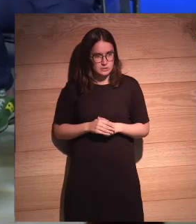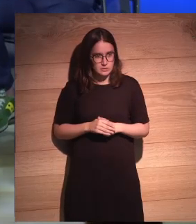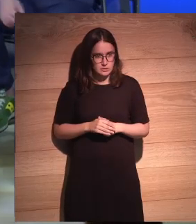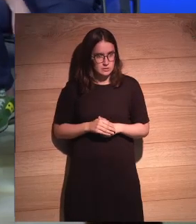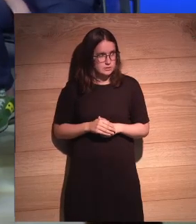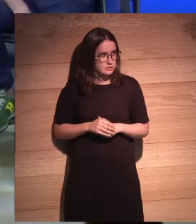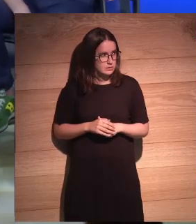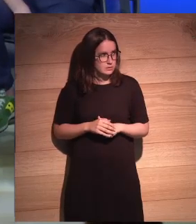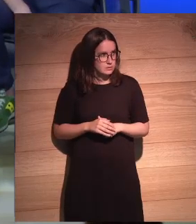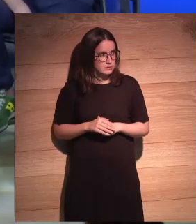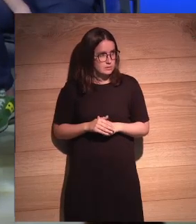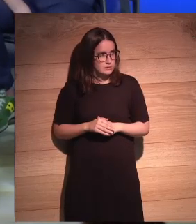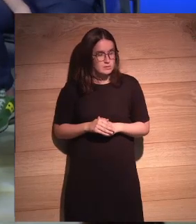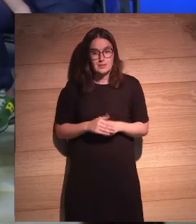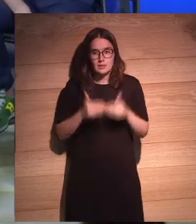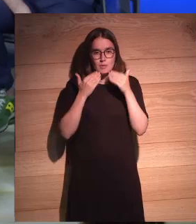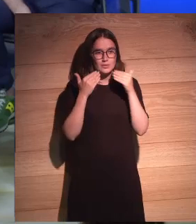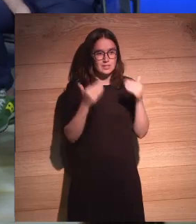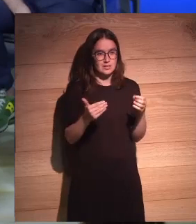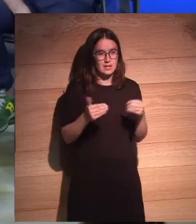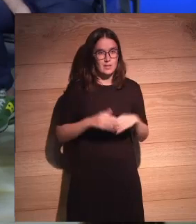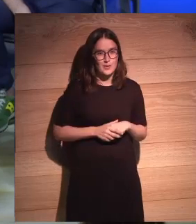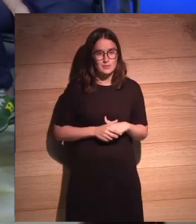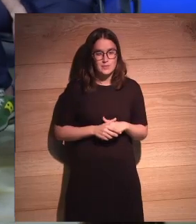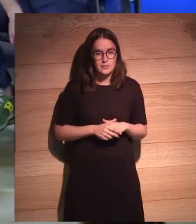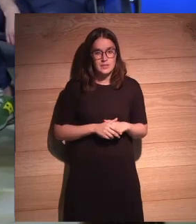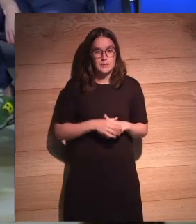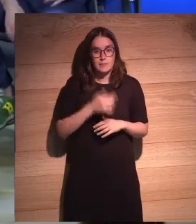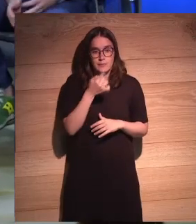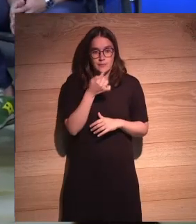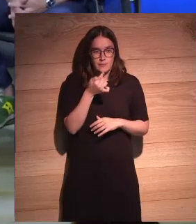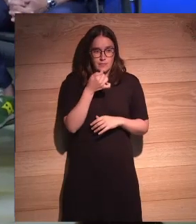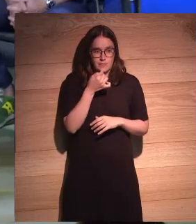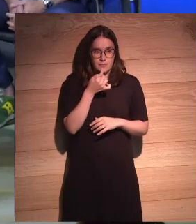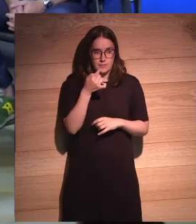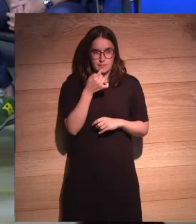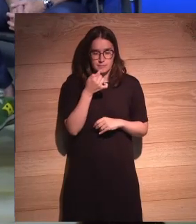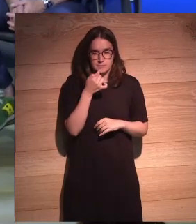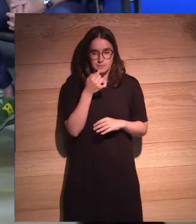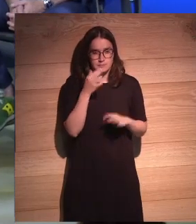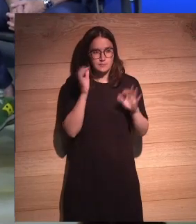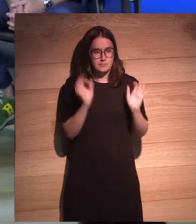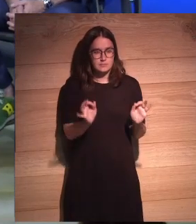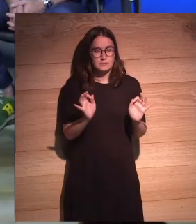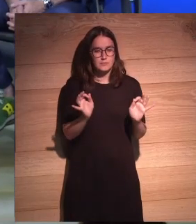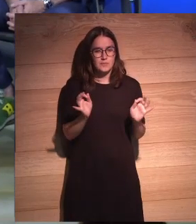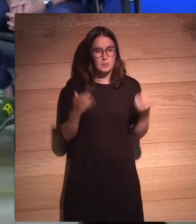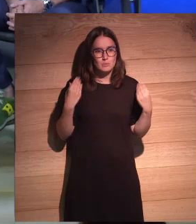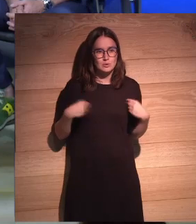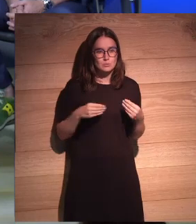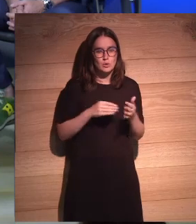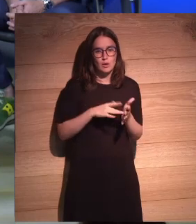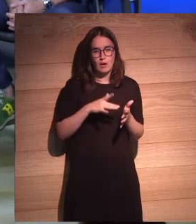El siguiente. Sí. Bueno, muchas gracias. Señalar que efectivamente, igual que